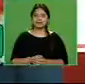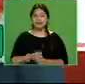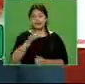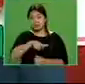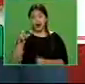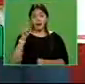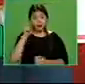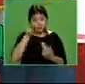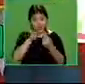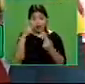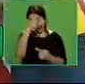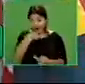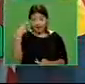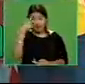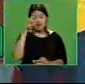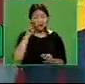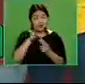vea.